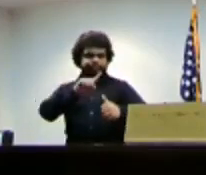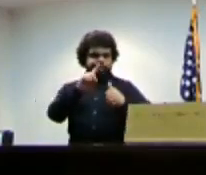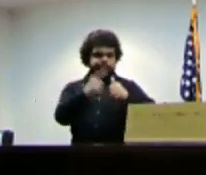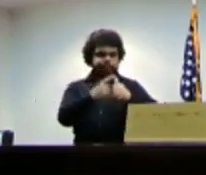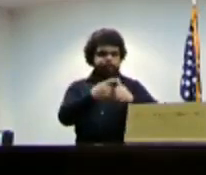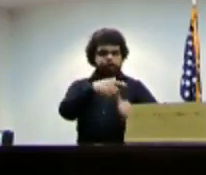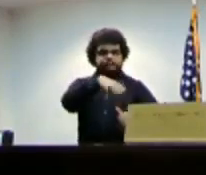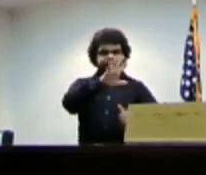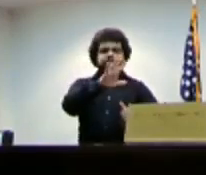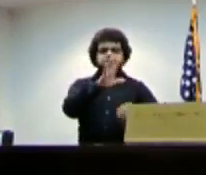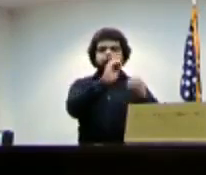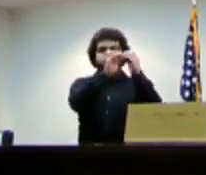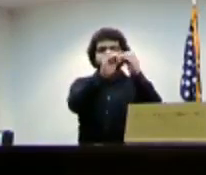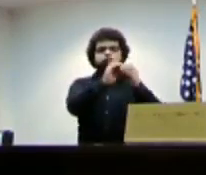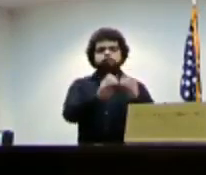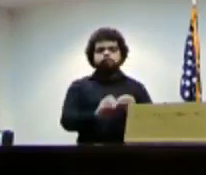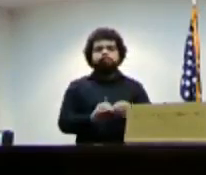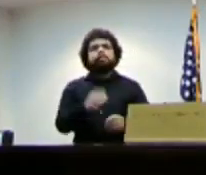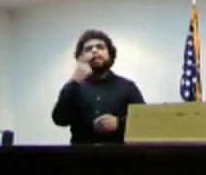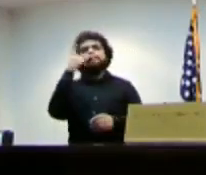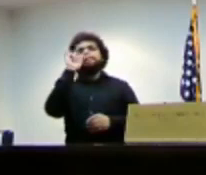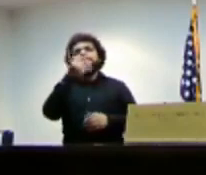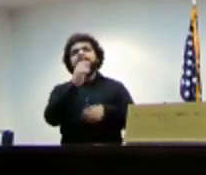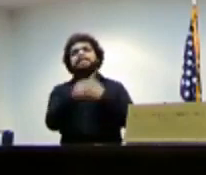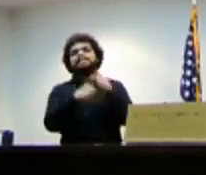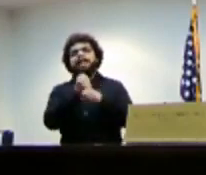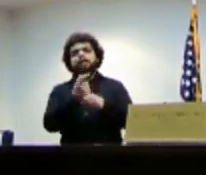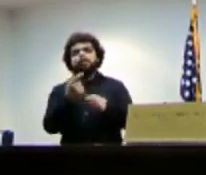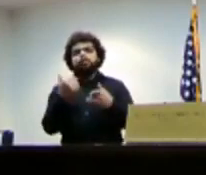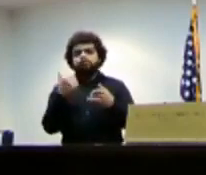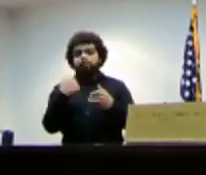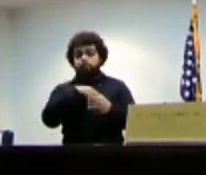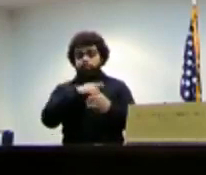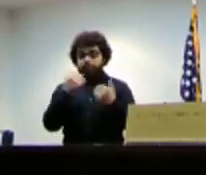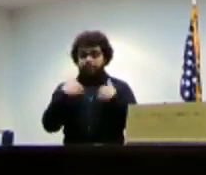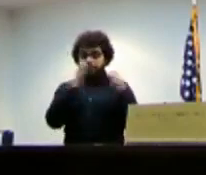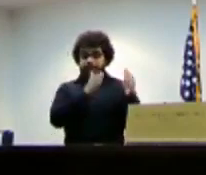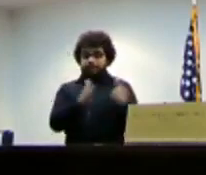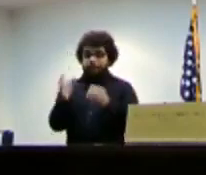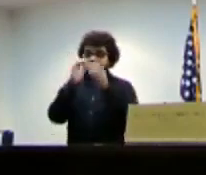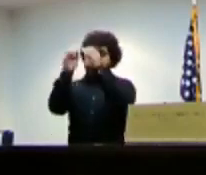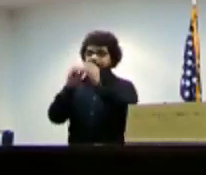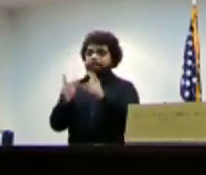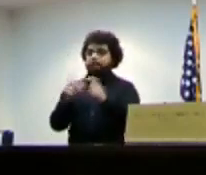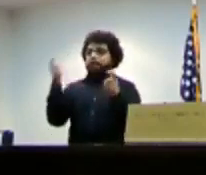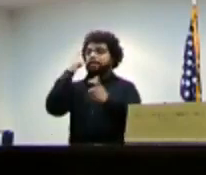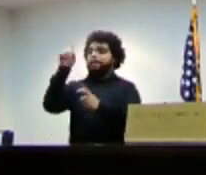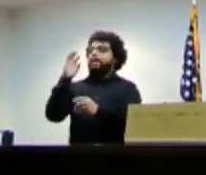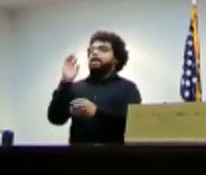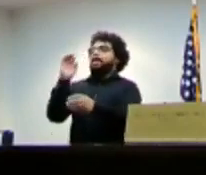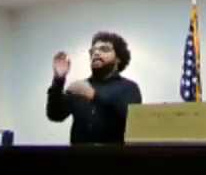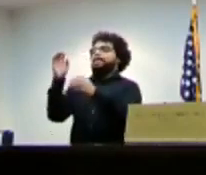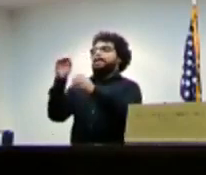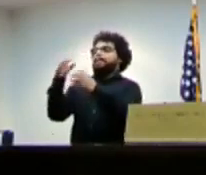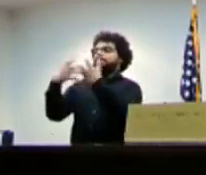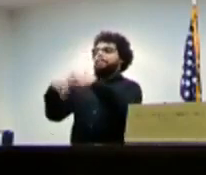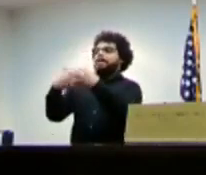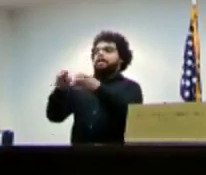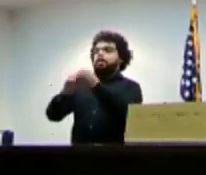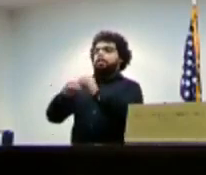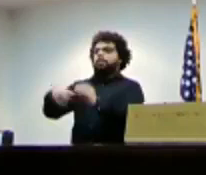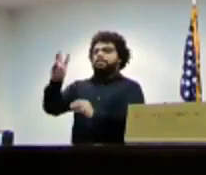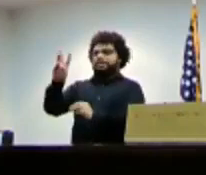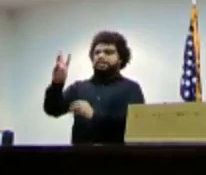fiscal nosotros teníamos planificado un mantenimiento mayor de la unidad 6. Por lo tanto, nos concentramos en reparar